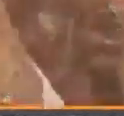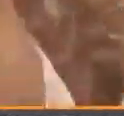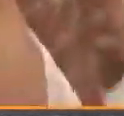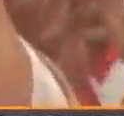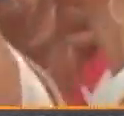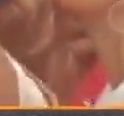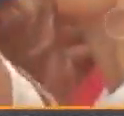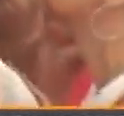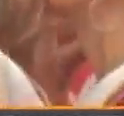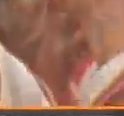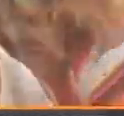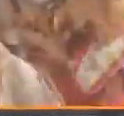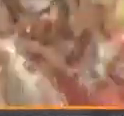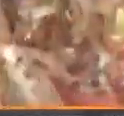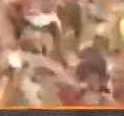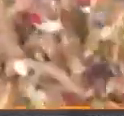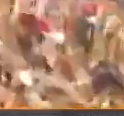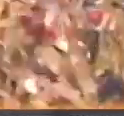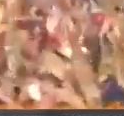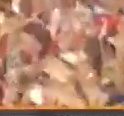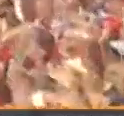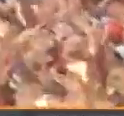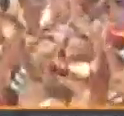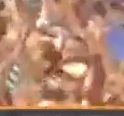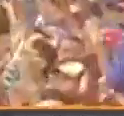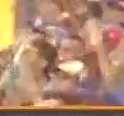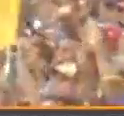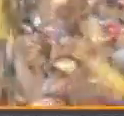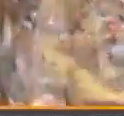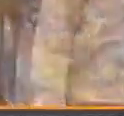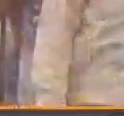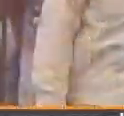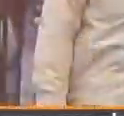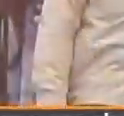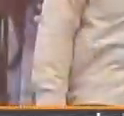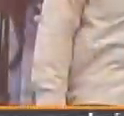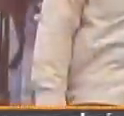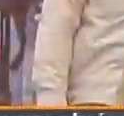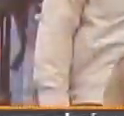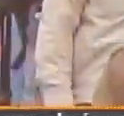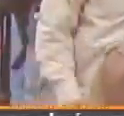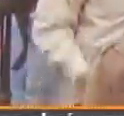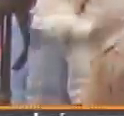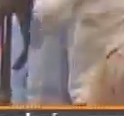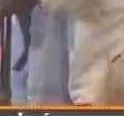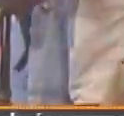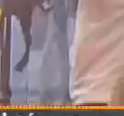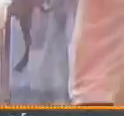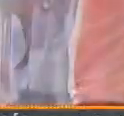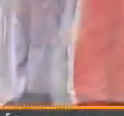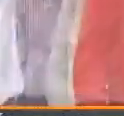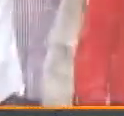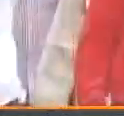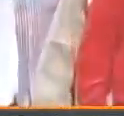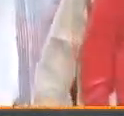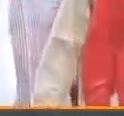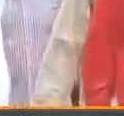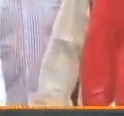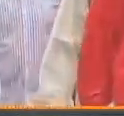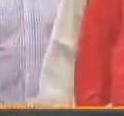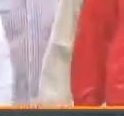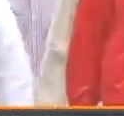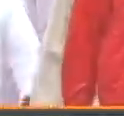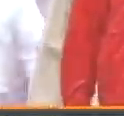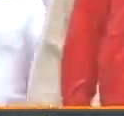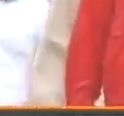este acto enmarcado en la campaña Simón Bolívar. Aquí hay que destacar parte de lo que fue la oferta electoral, más de 300.000 votos